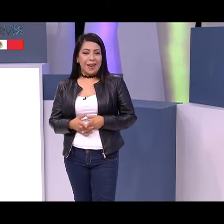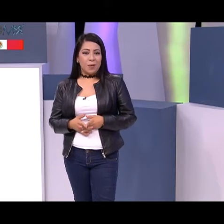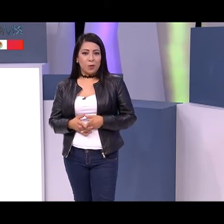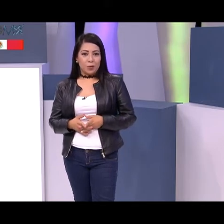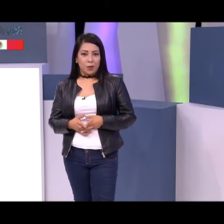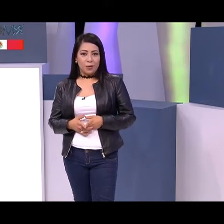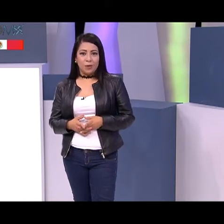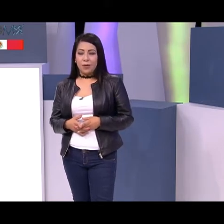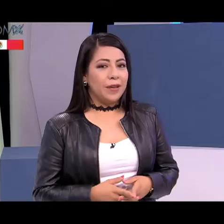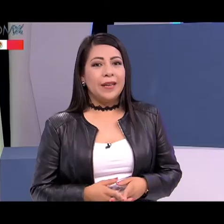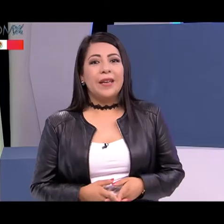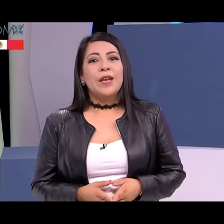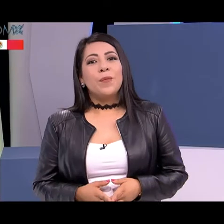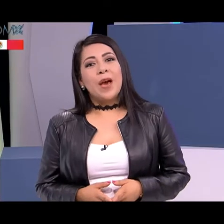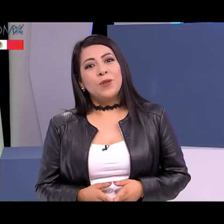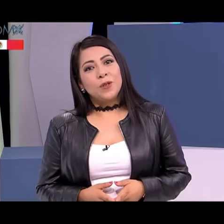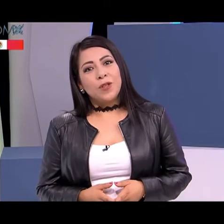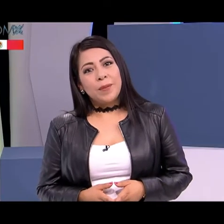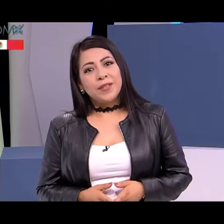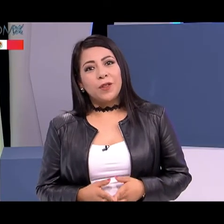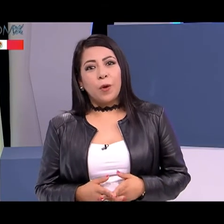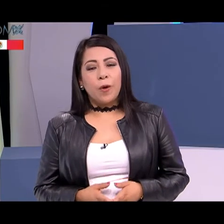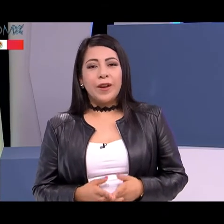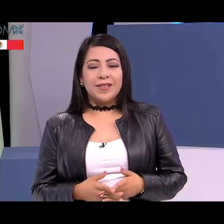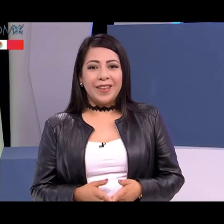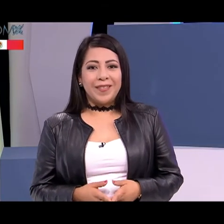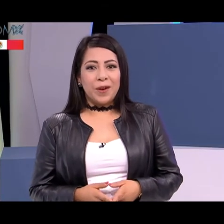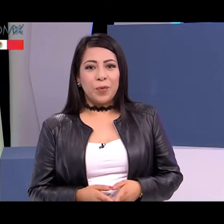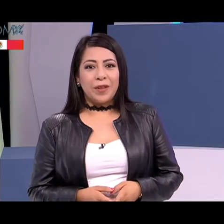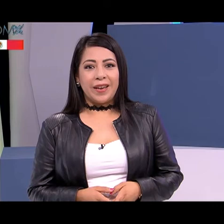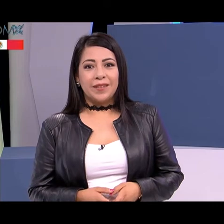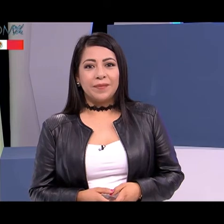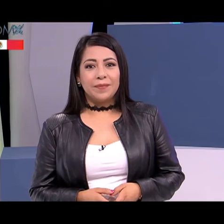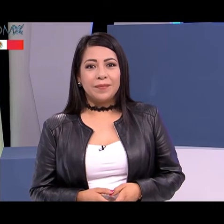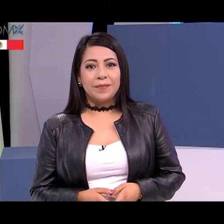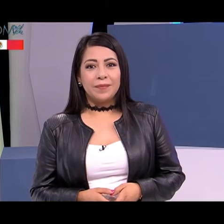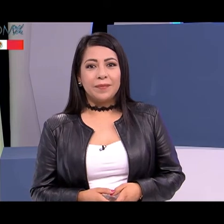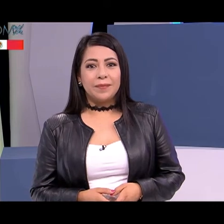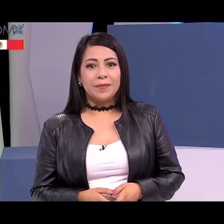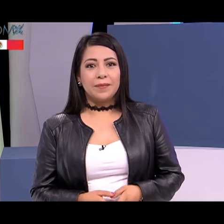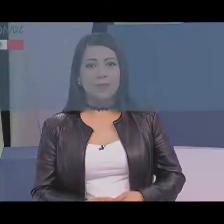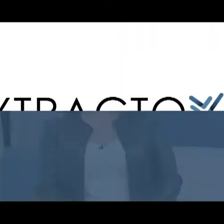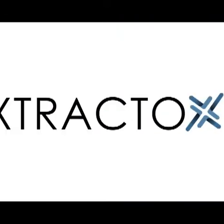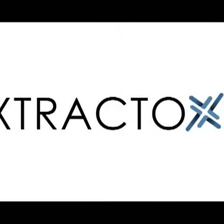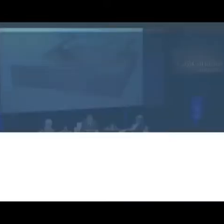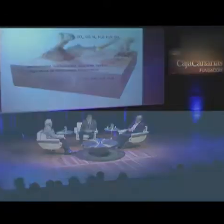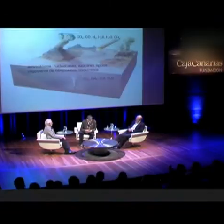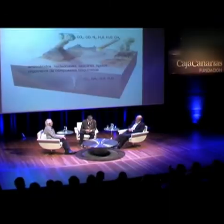de la vida y la evolución. Veamos los temas que tocó en el siguiente reportaje.